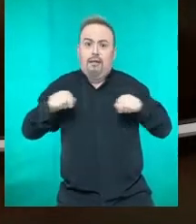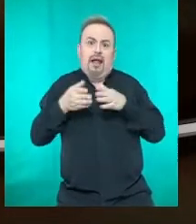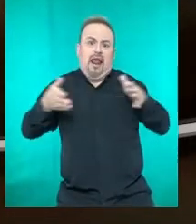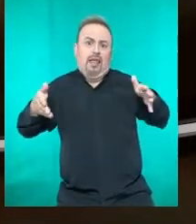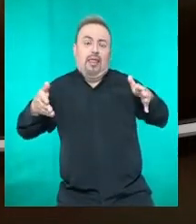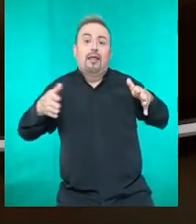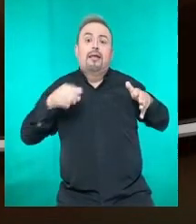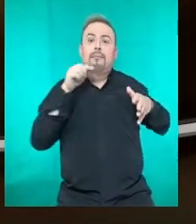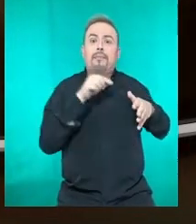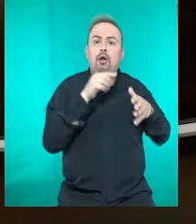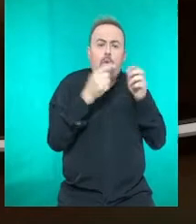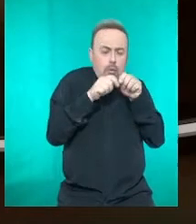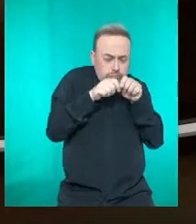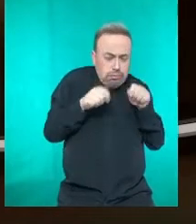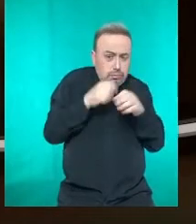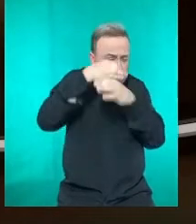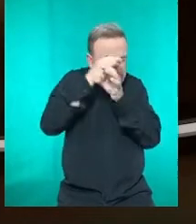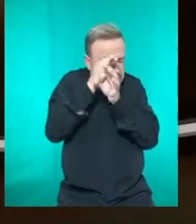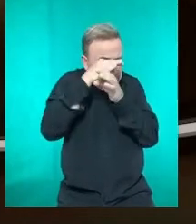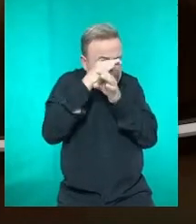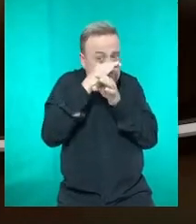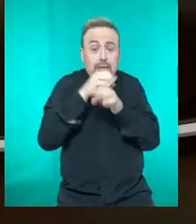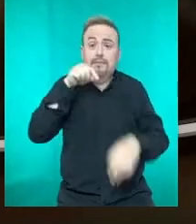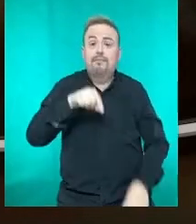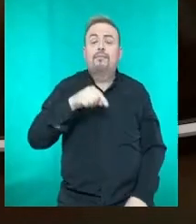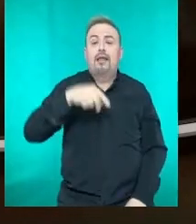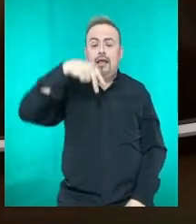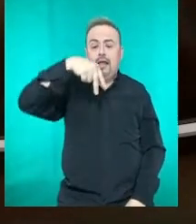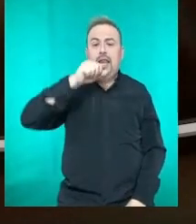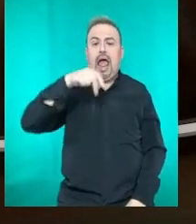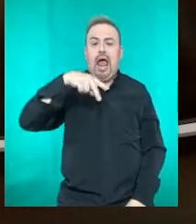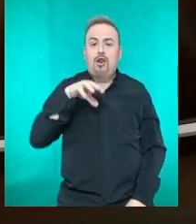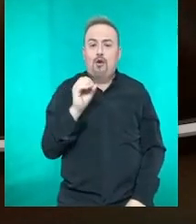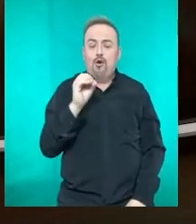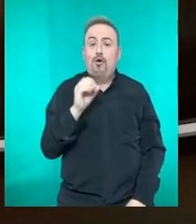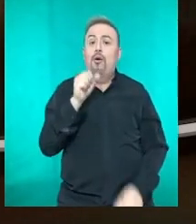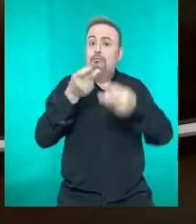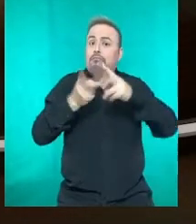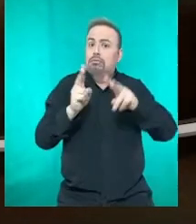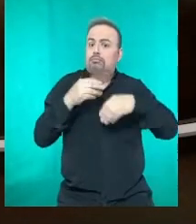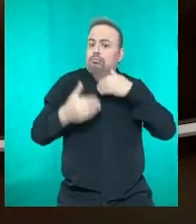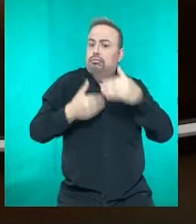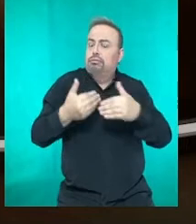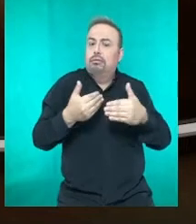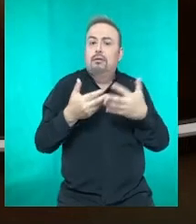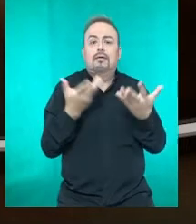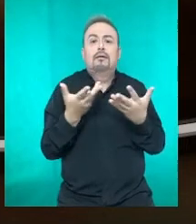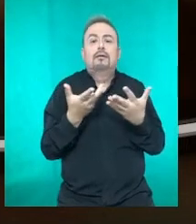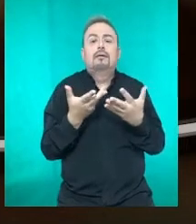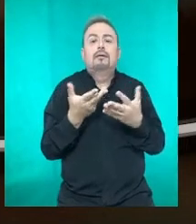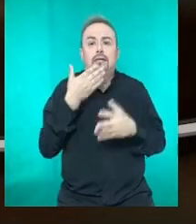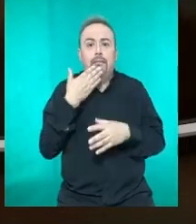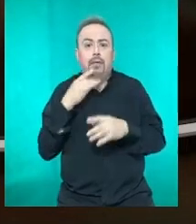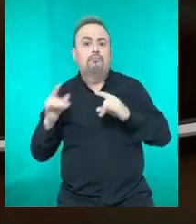en distintos laboratorios a escala de los nanómetros y que permiten avances, avances en distintas áreas, por supuesto incluyendo construcción. Y